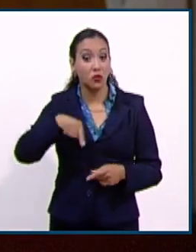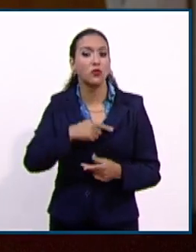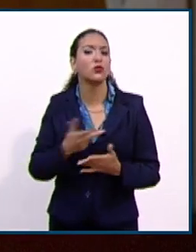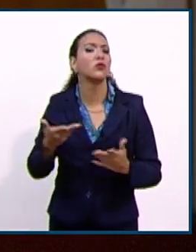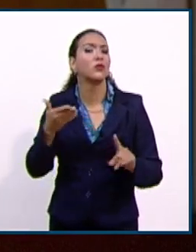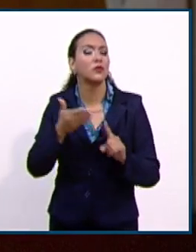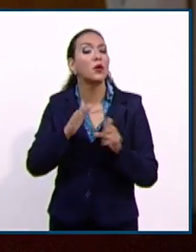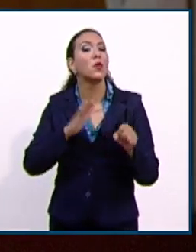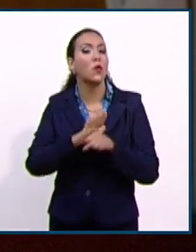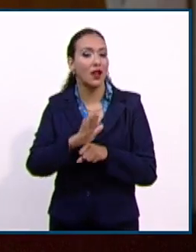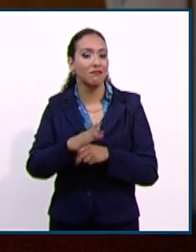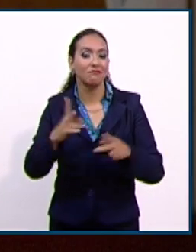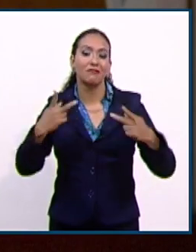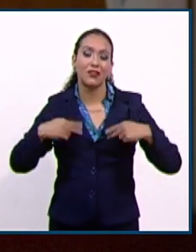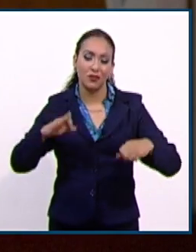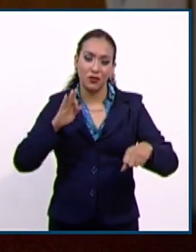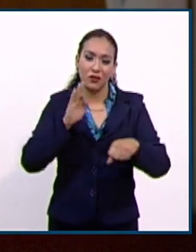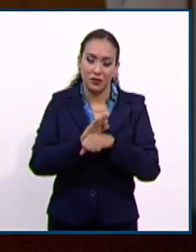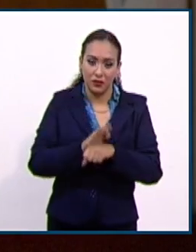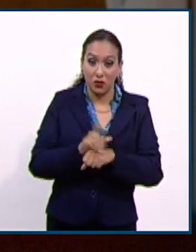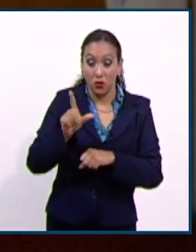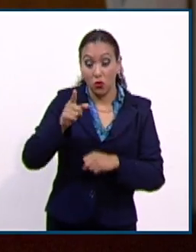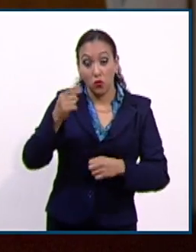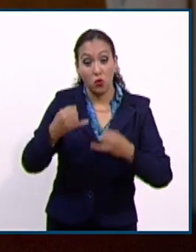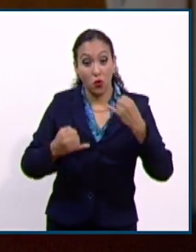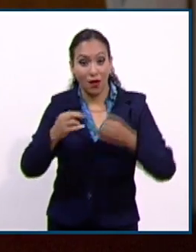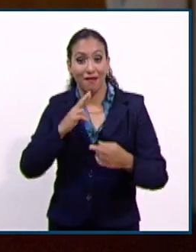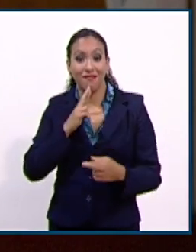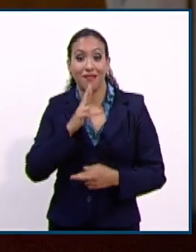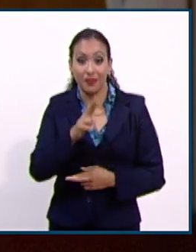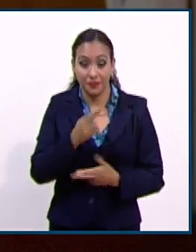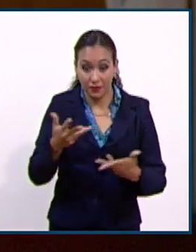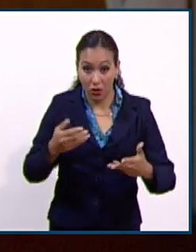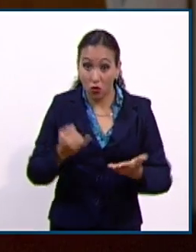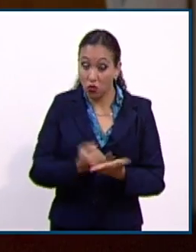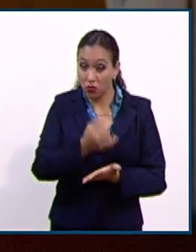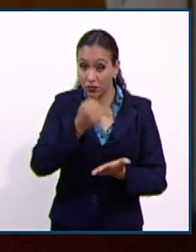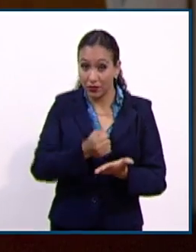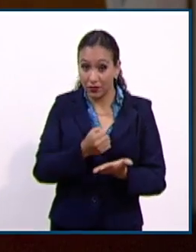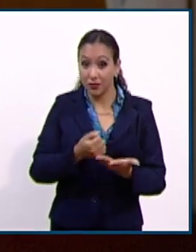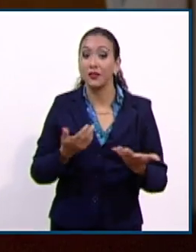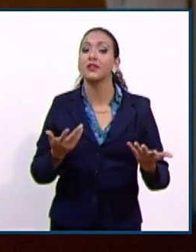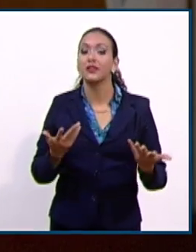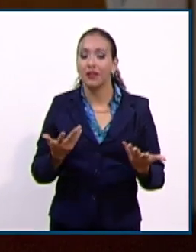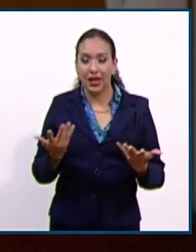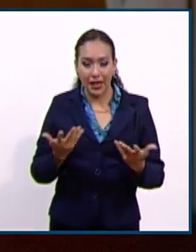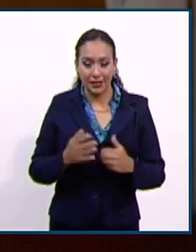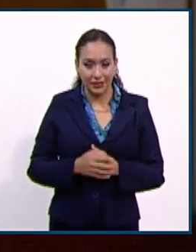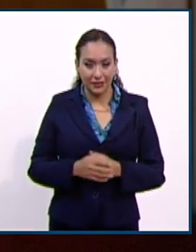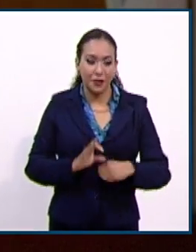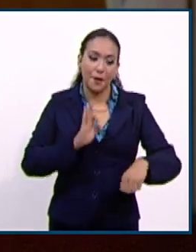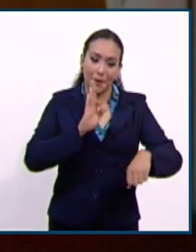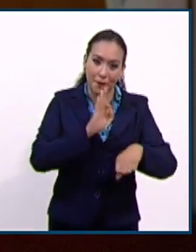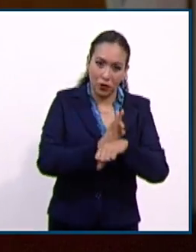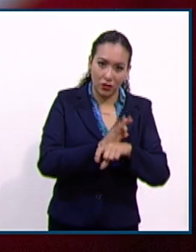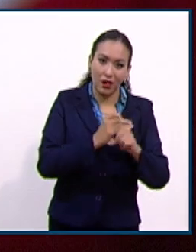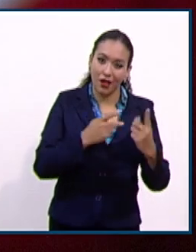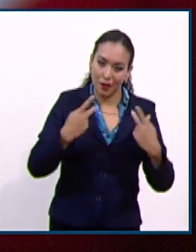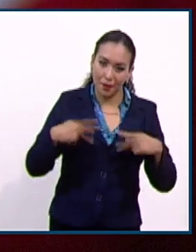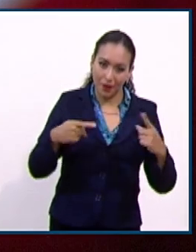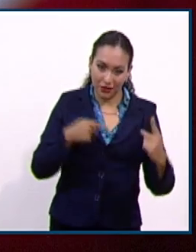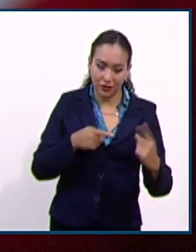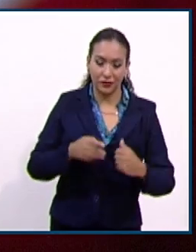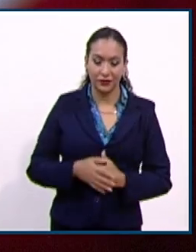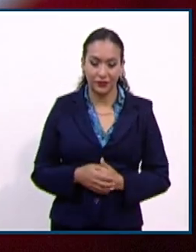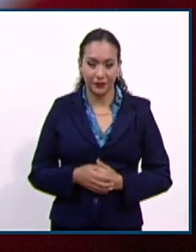Cada sentencia que un juez de distrito emite tiene como origen una petición de protección de una persona.